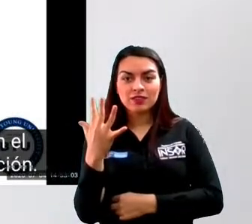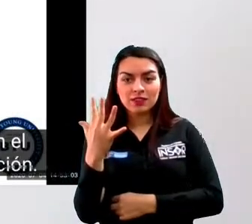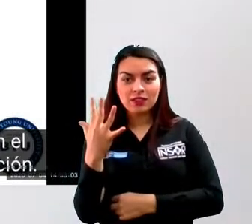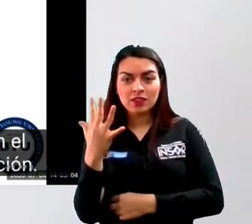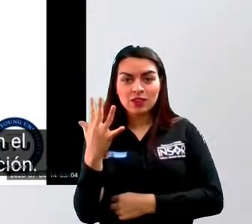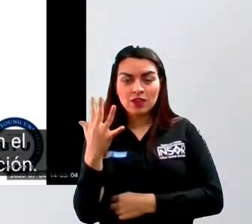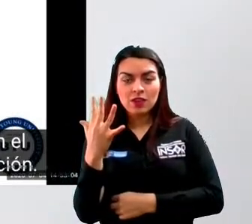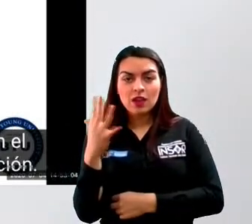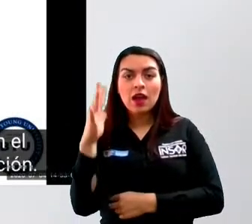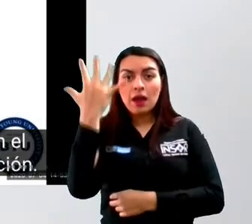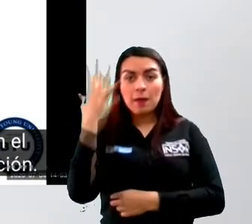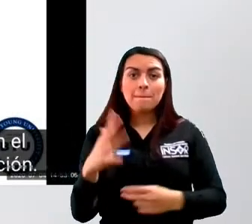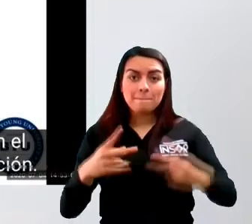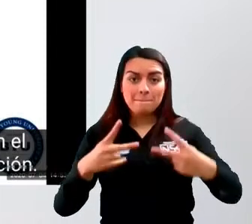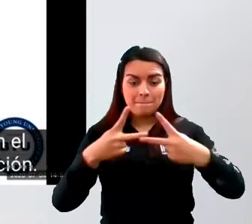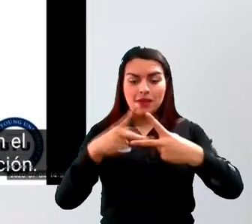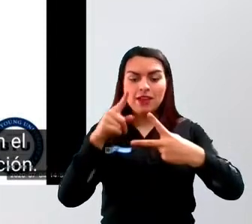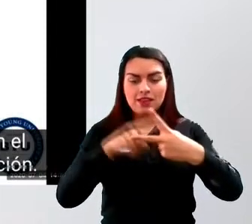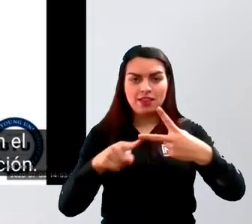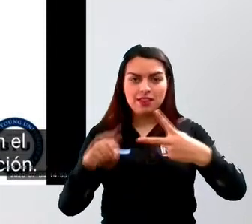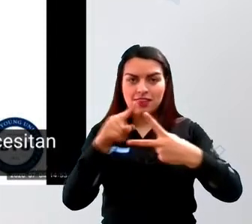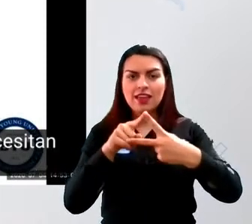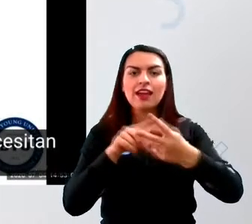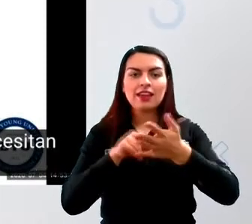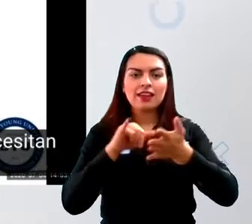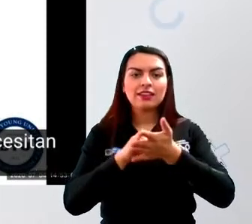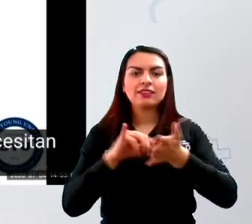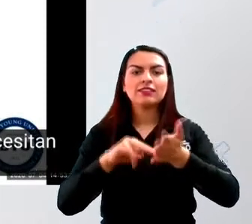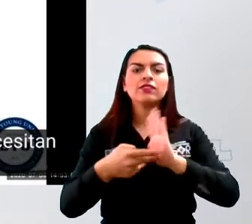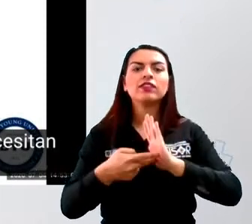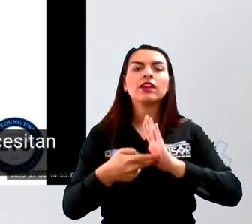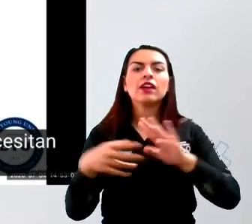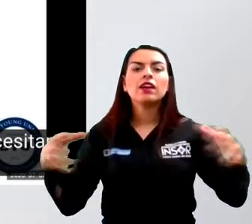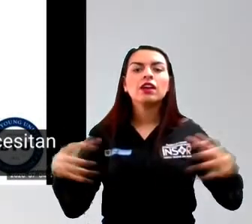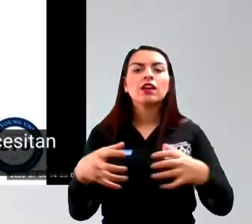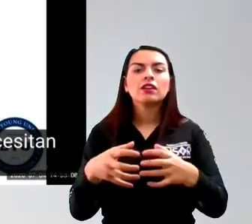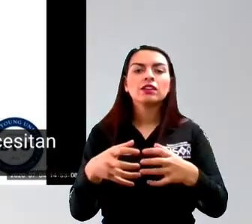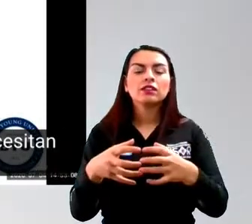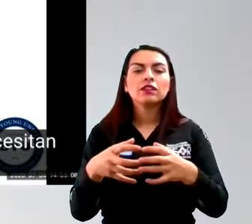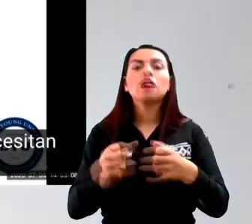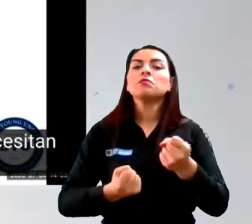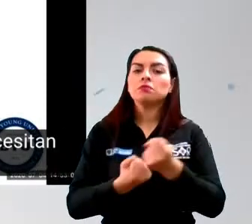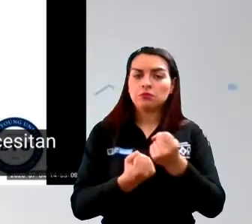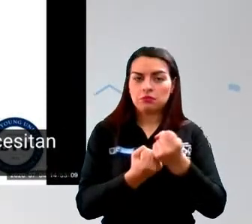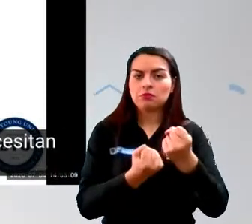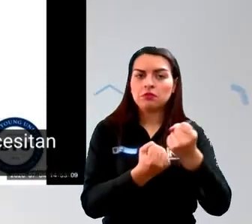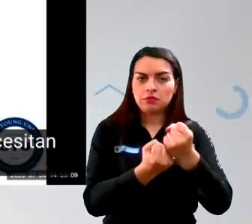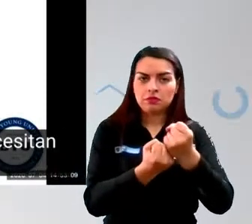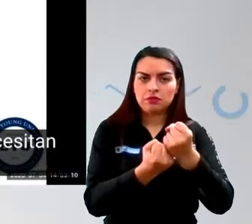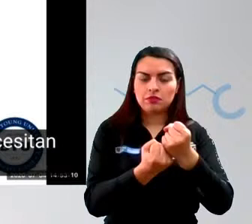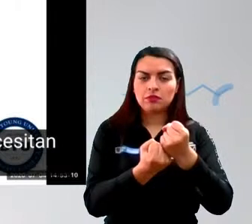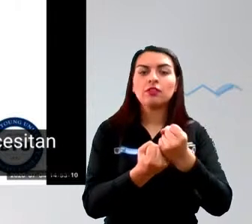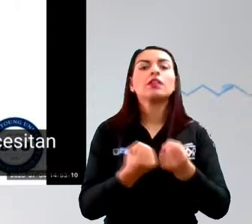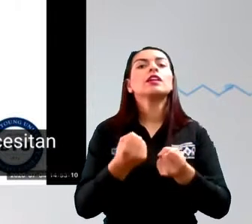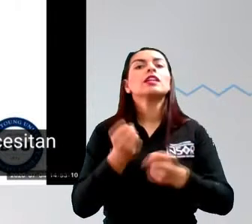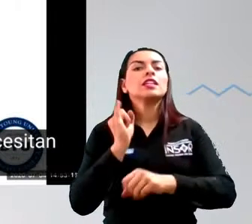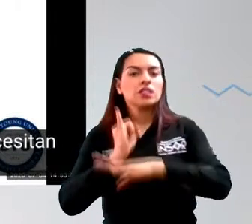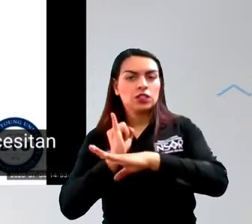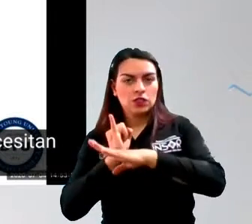por la comunidad del curso, brinda apoyo, así como la institución. También hay